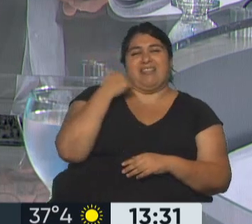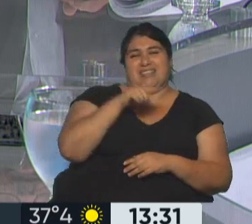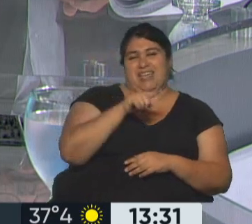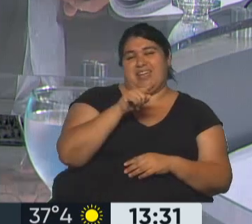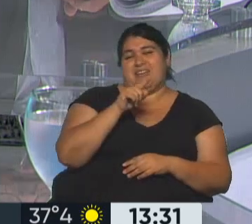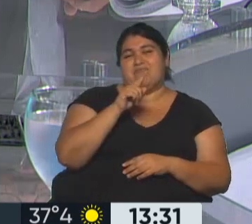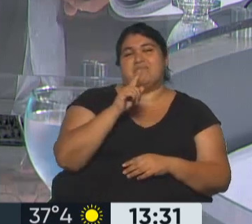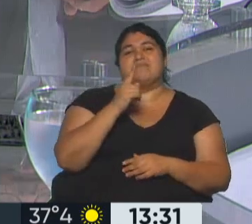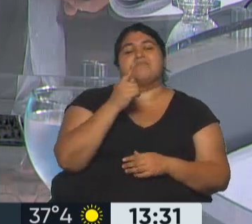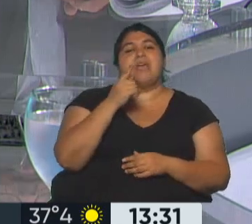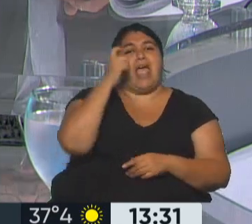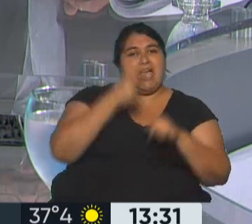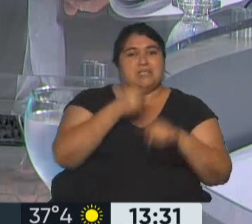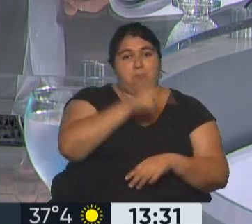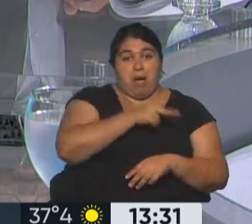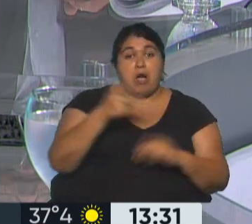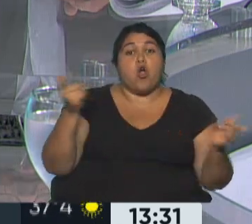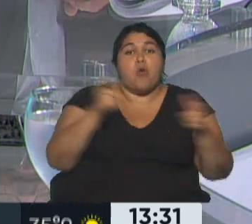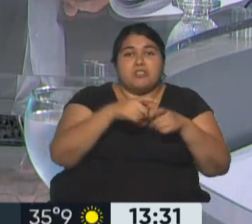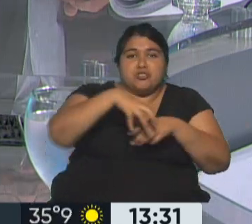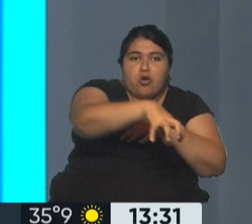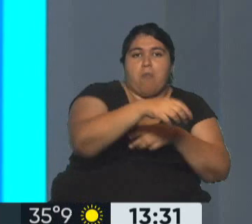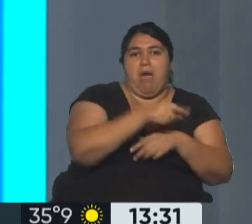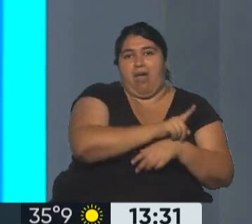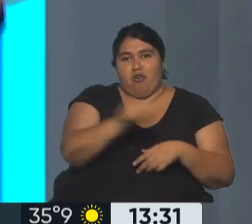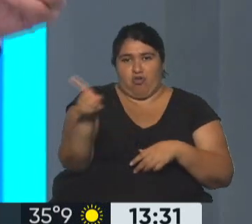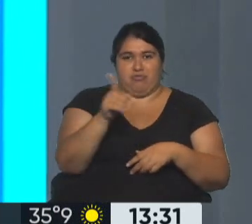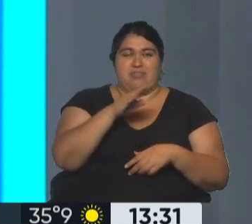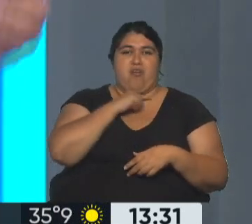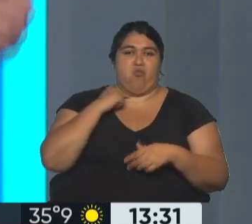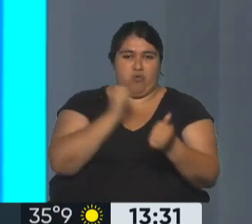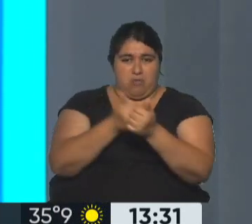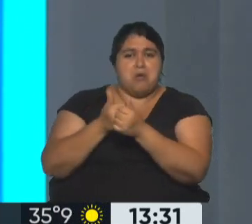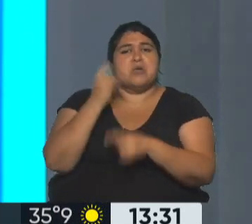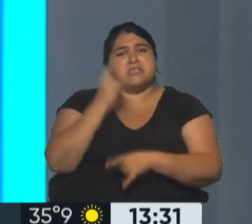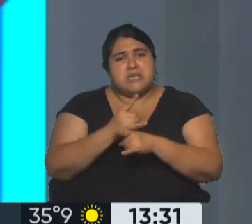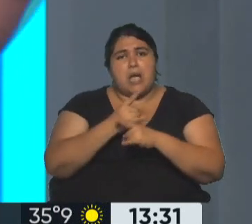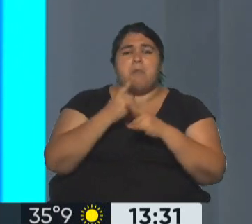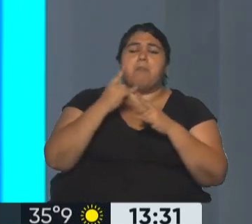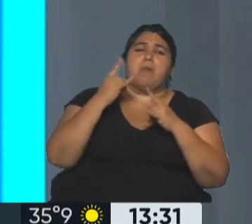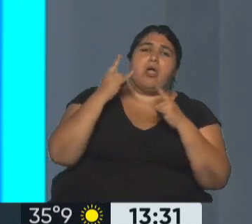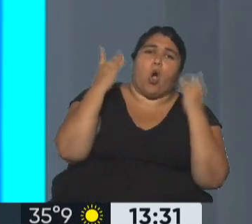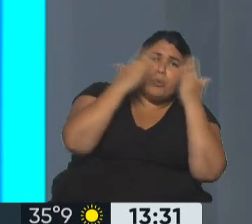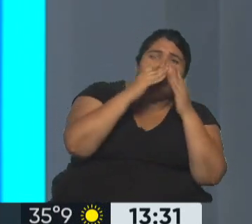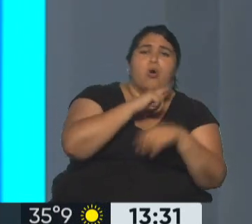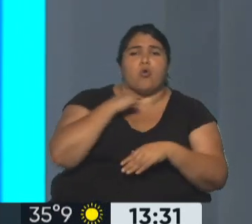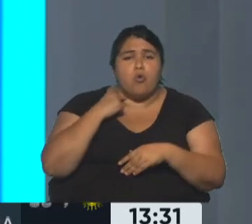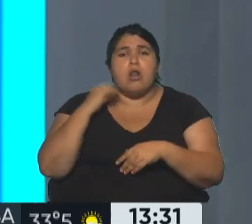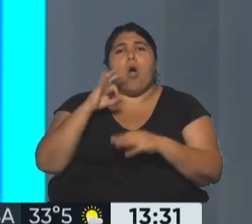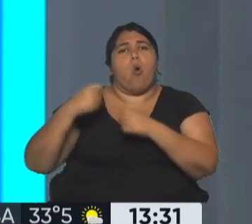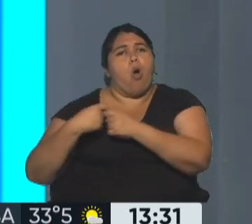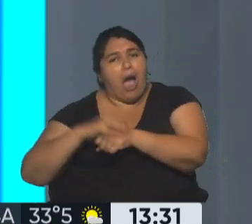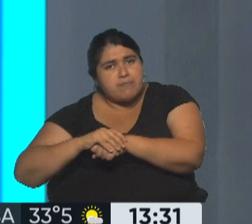de poner una comisión independiente para juzgar la pedofilia. Si no, siempre hay un obispo, un cura, una monja y un amigo de los curas y las